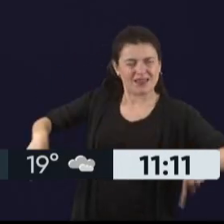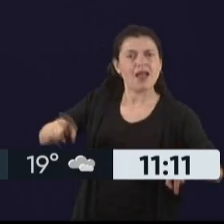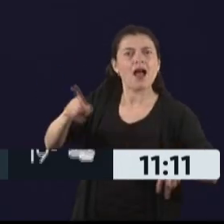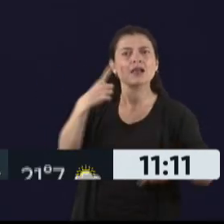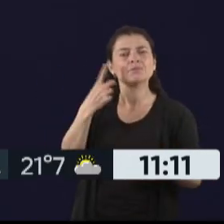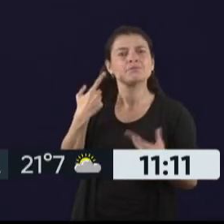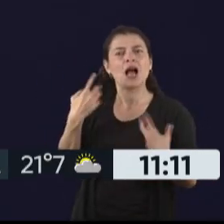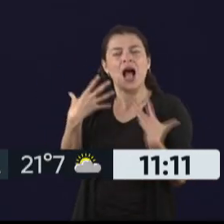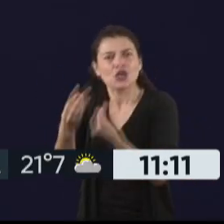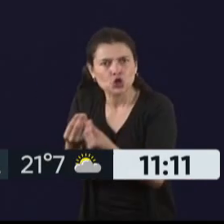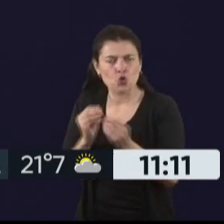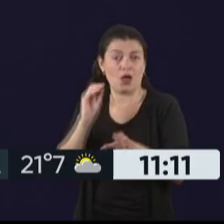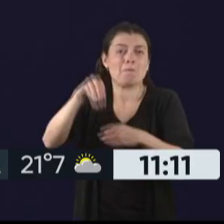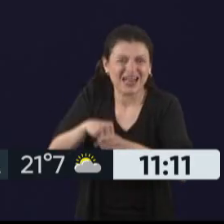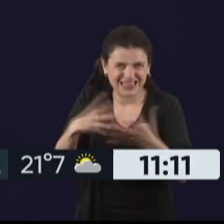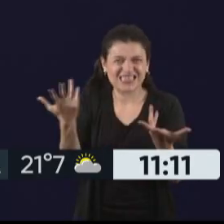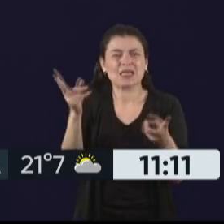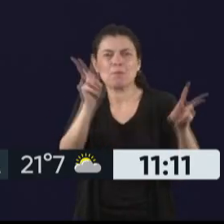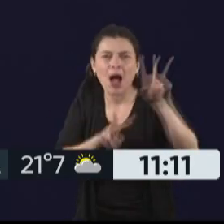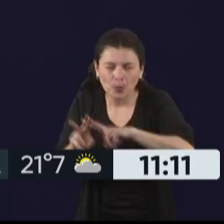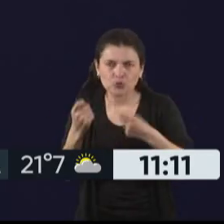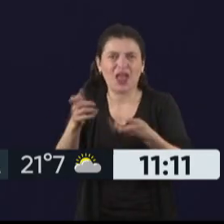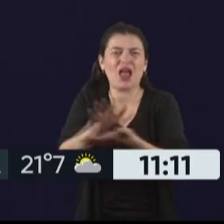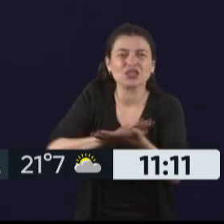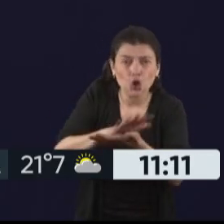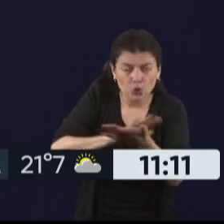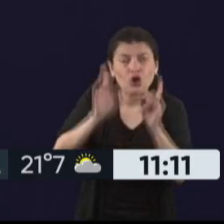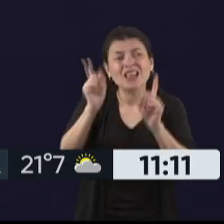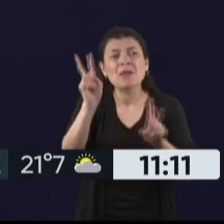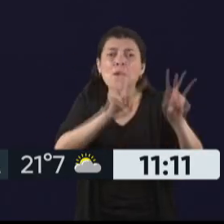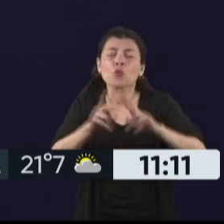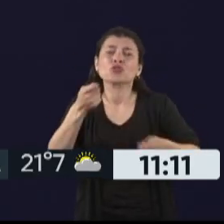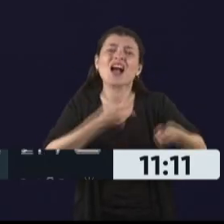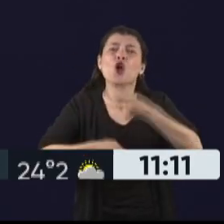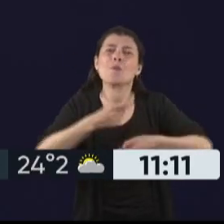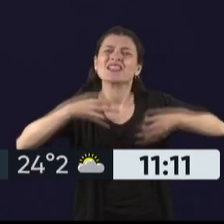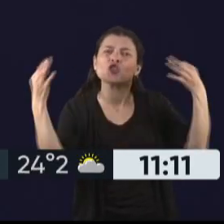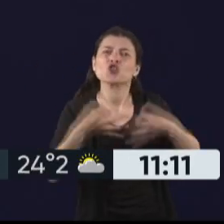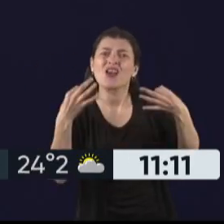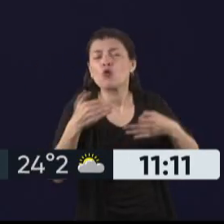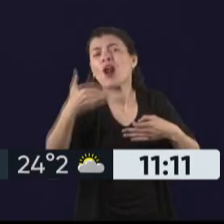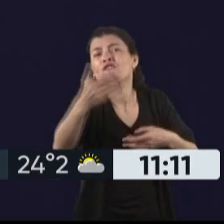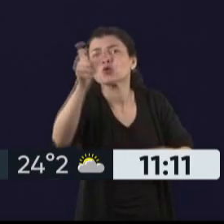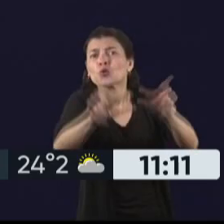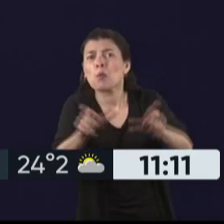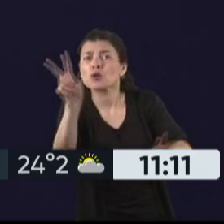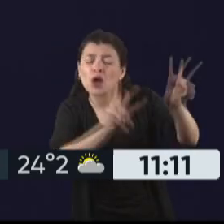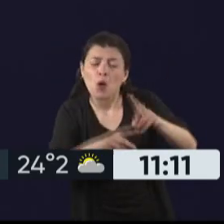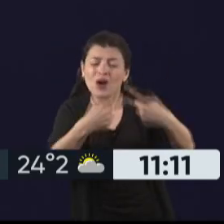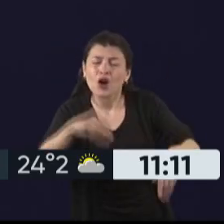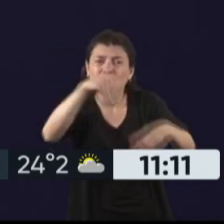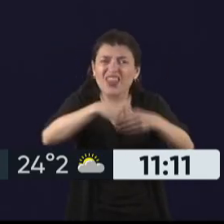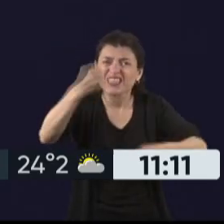tráfico de autopartes, al mismo tiempo que promueve un comercio seguro y más económico para los argentinos que necesiten comprar un